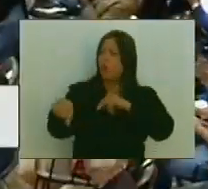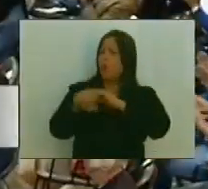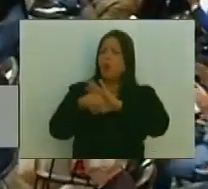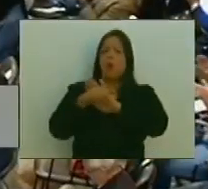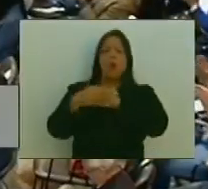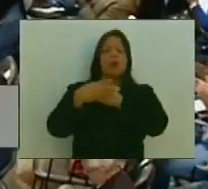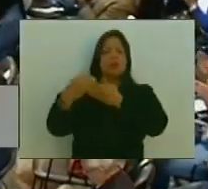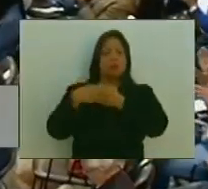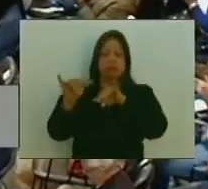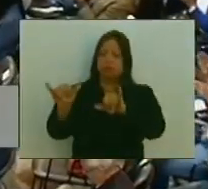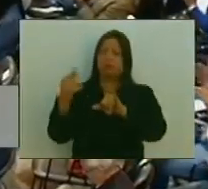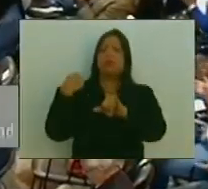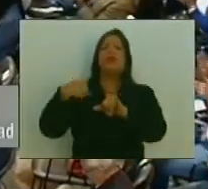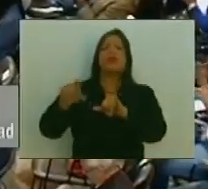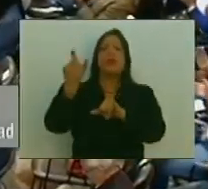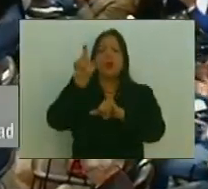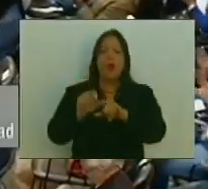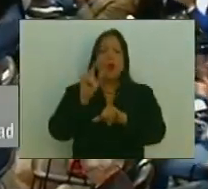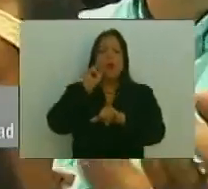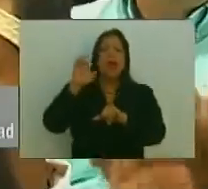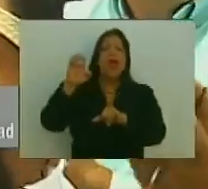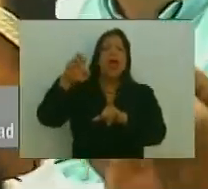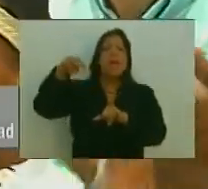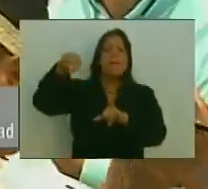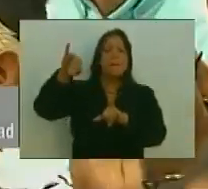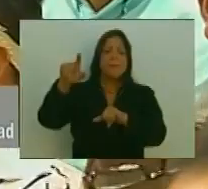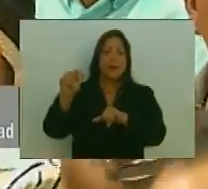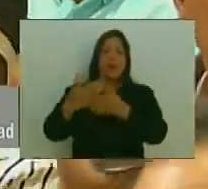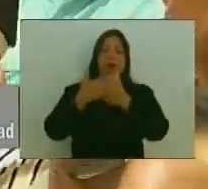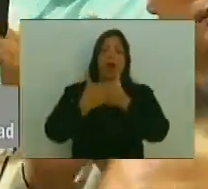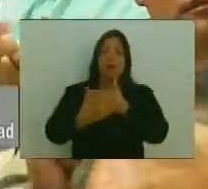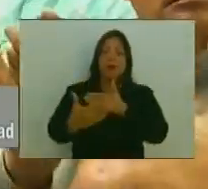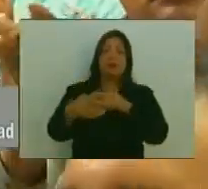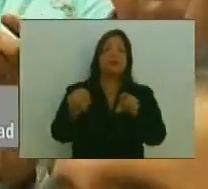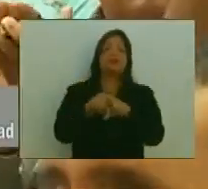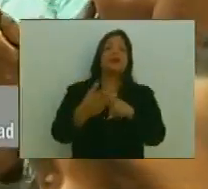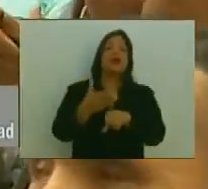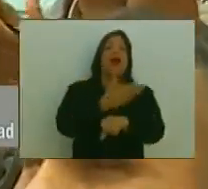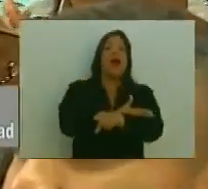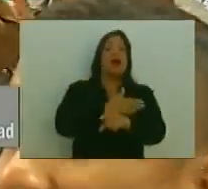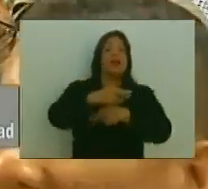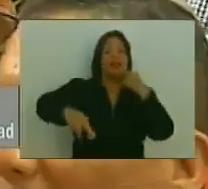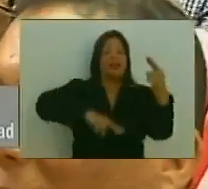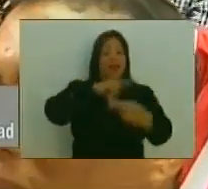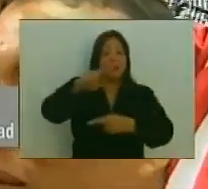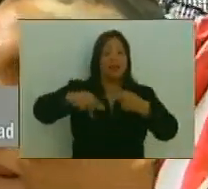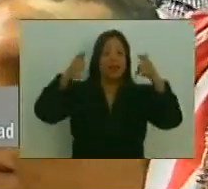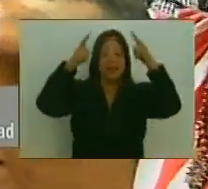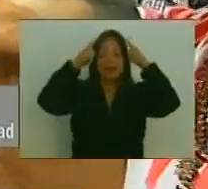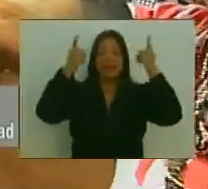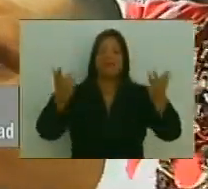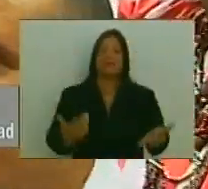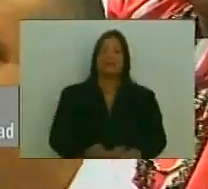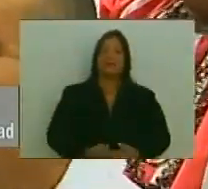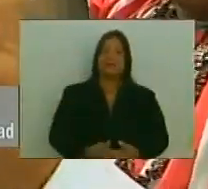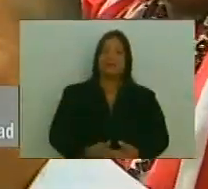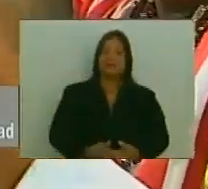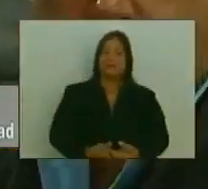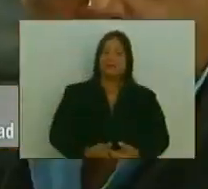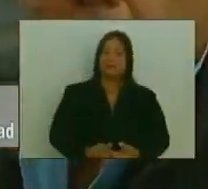de la patria tiene. Así nos correspondía avanzar antes de la llegada del comandante